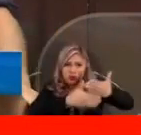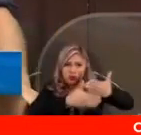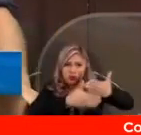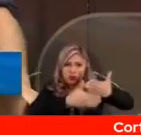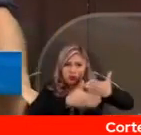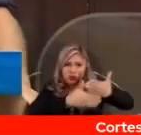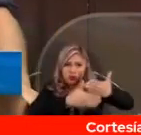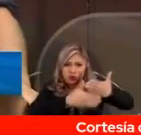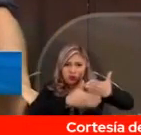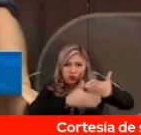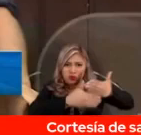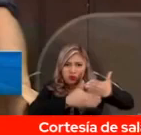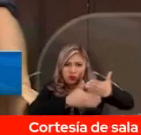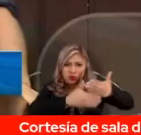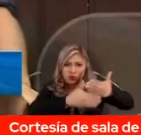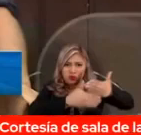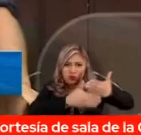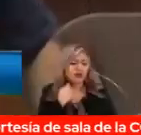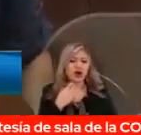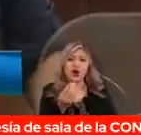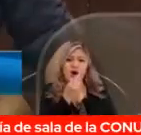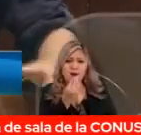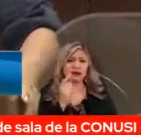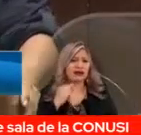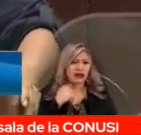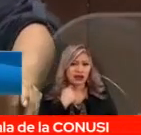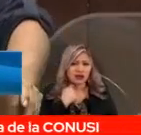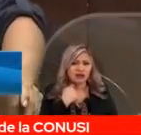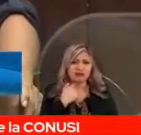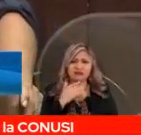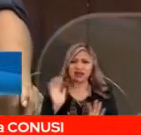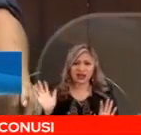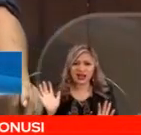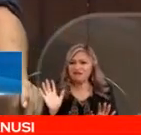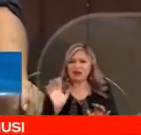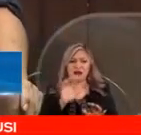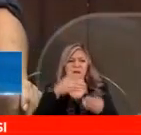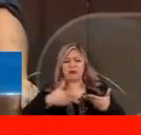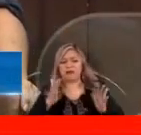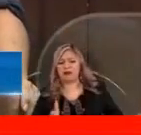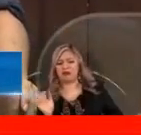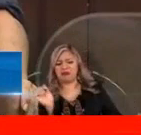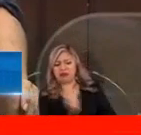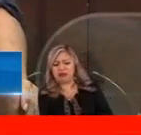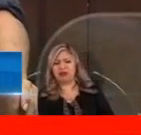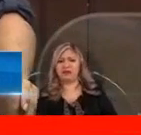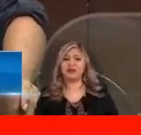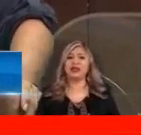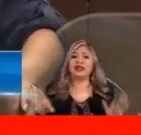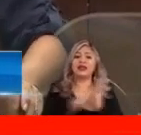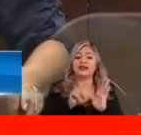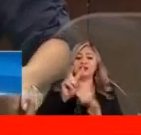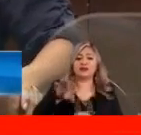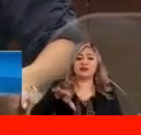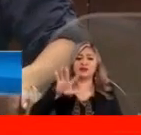comida? Porque ellos están defendiendo los intereses de los ricos. Y en esta misma asamblea, la ley 157 y